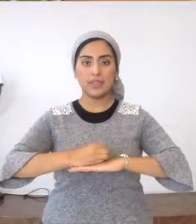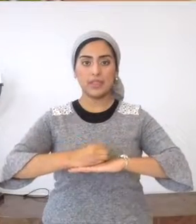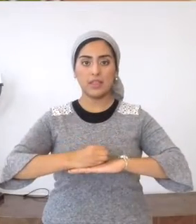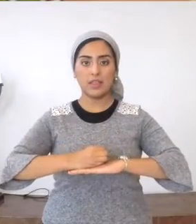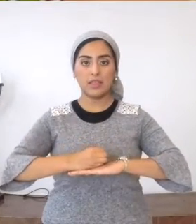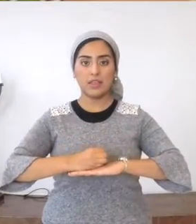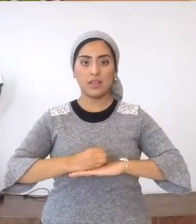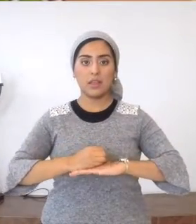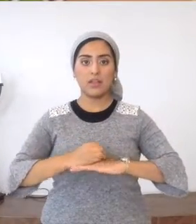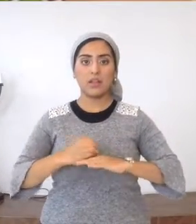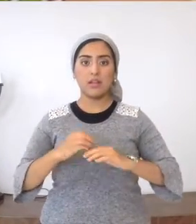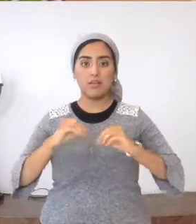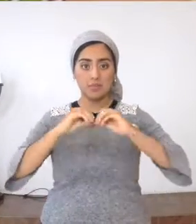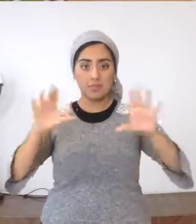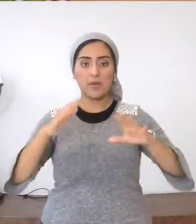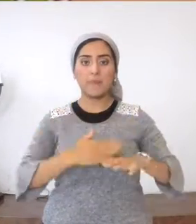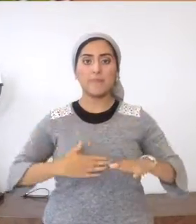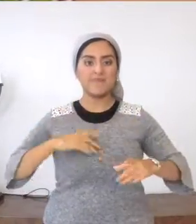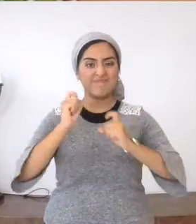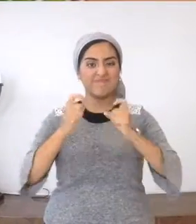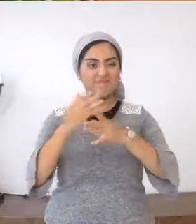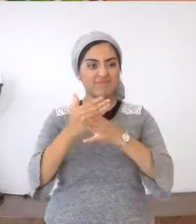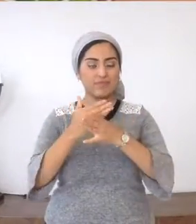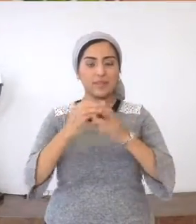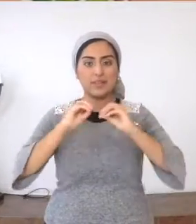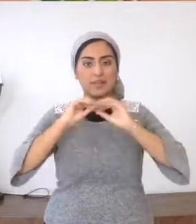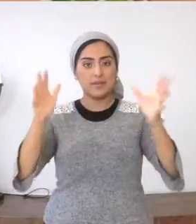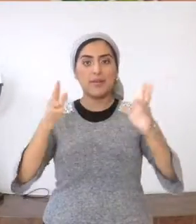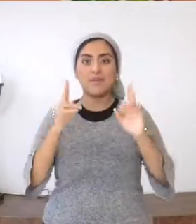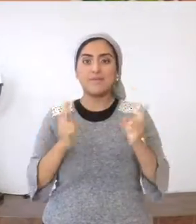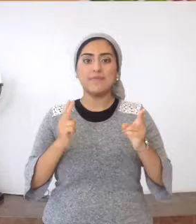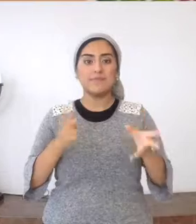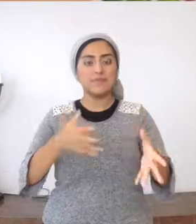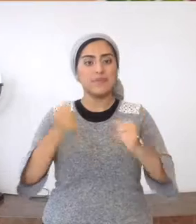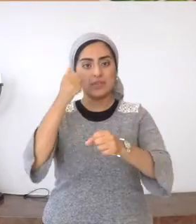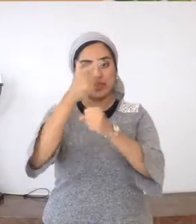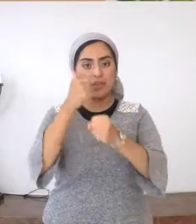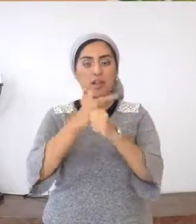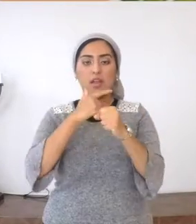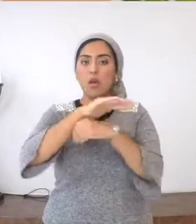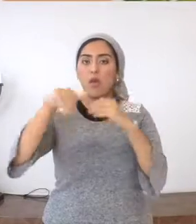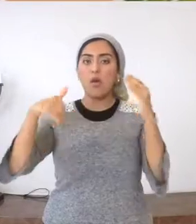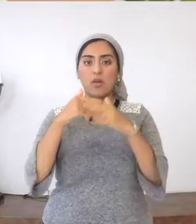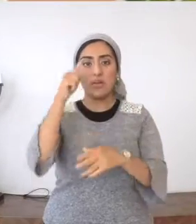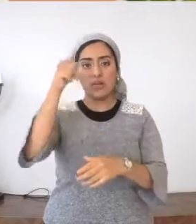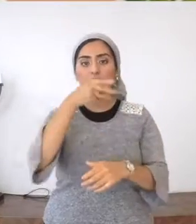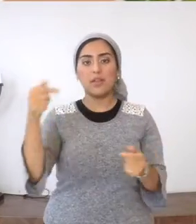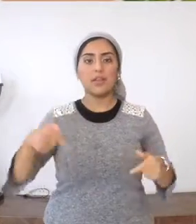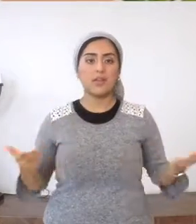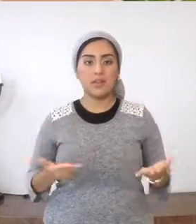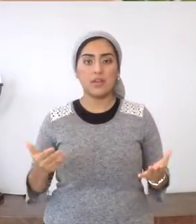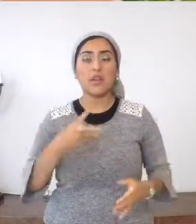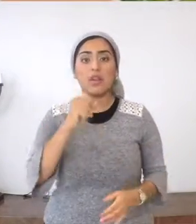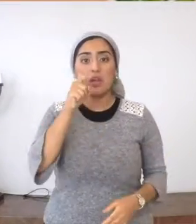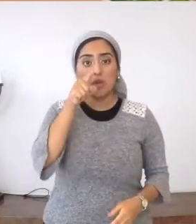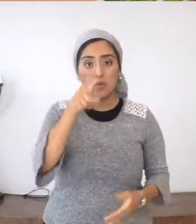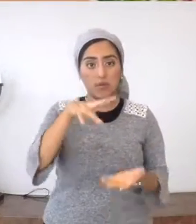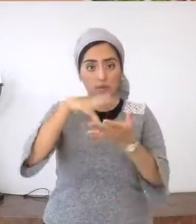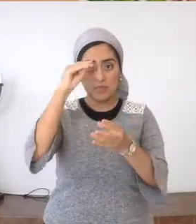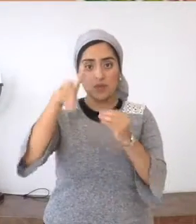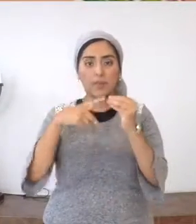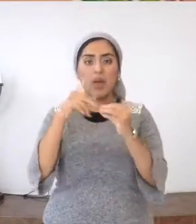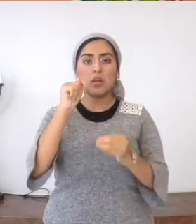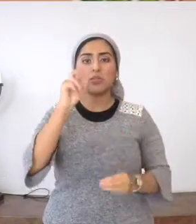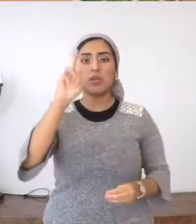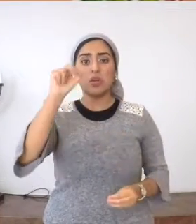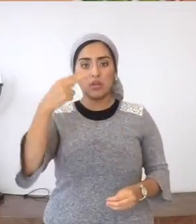Mashiach Compártanlo rápido Hermanos